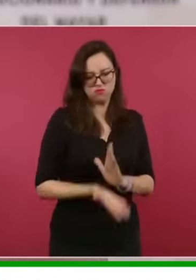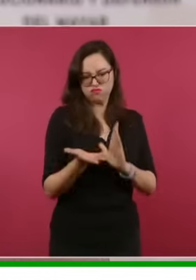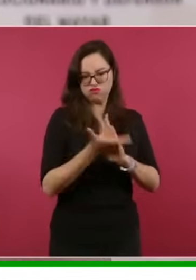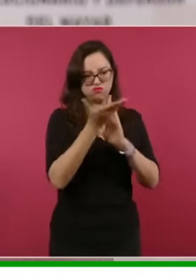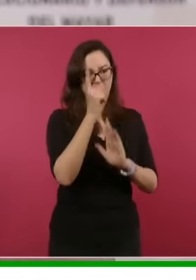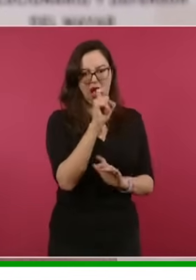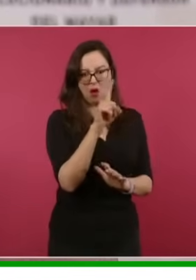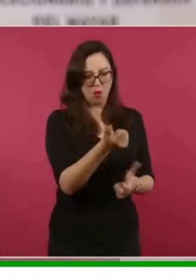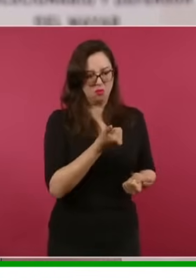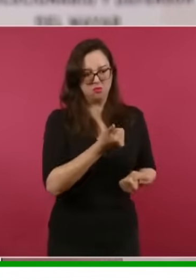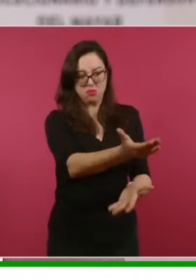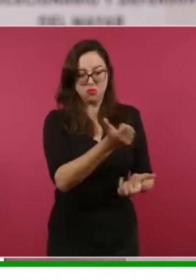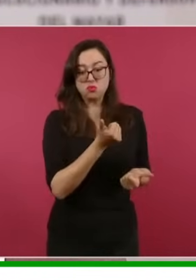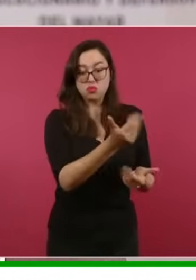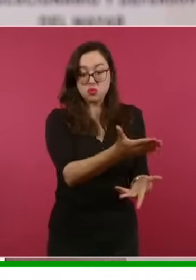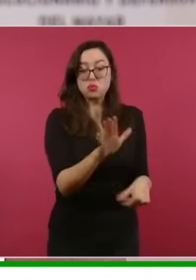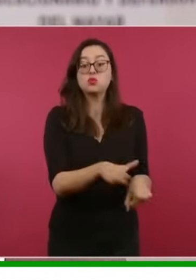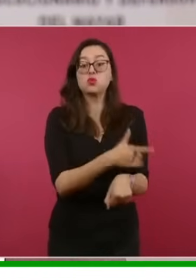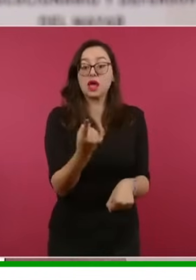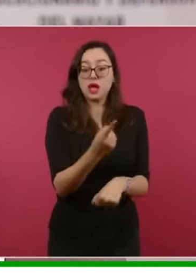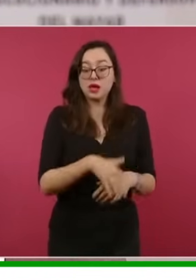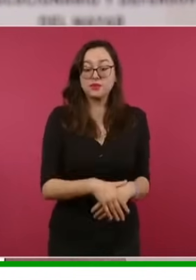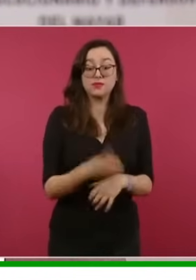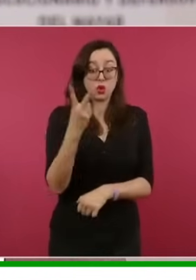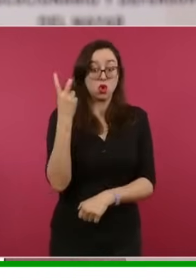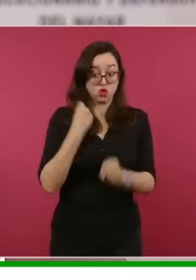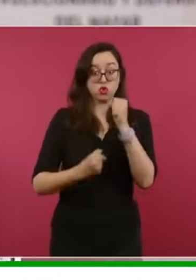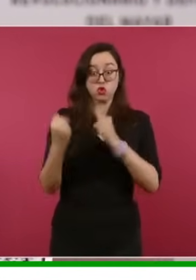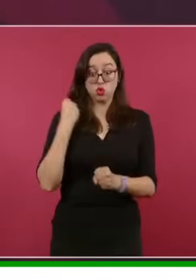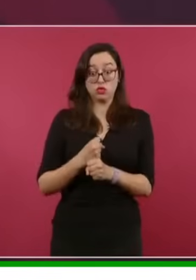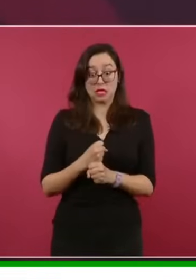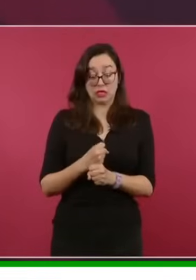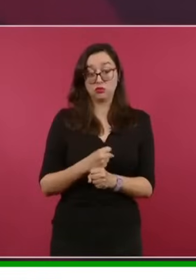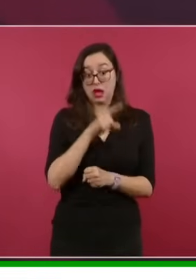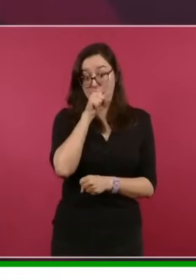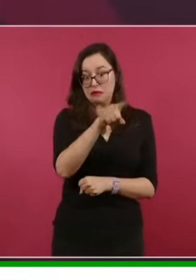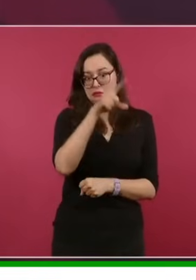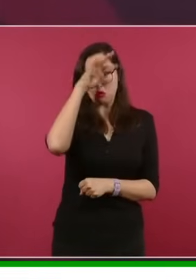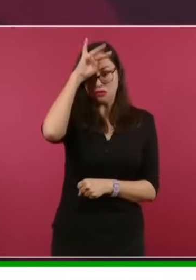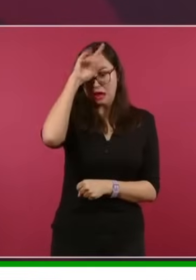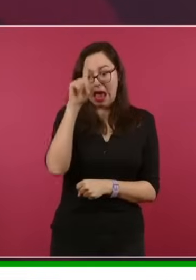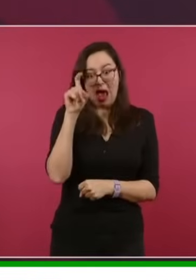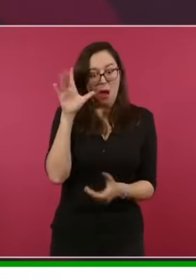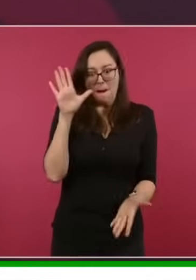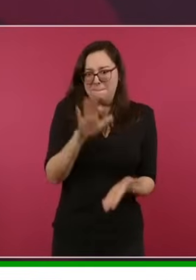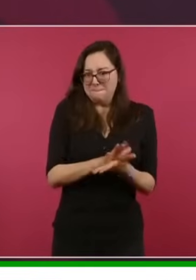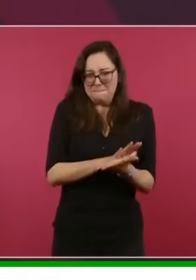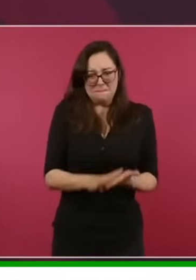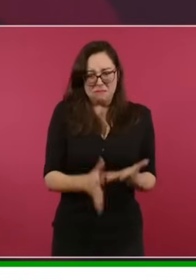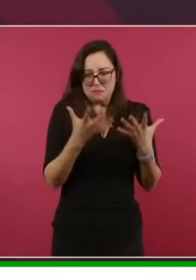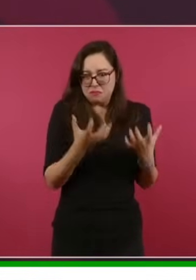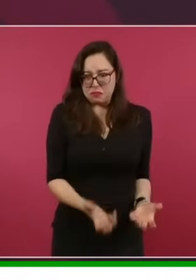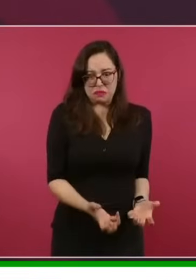Hace 2 años hubo una crisis, Lo sé. una sequía que afectó en toda